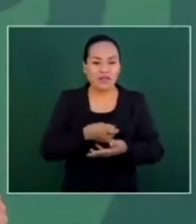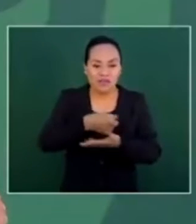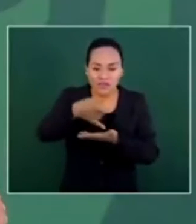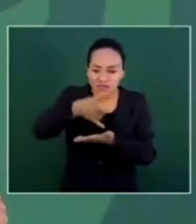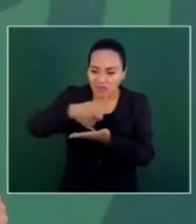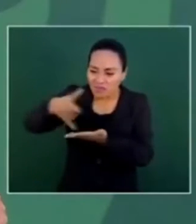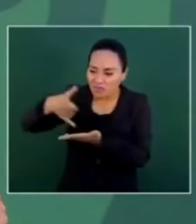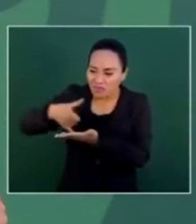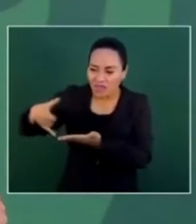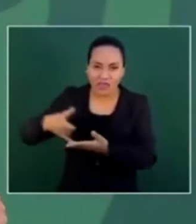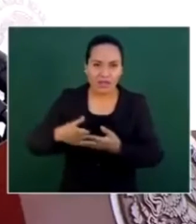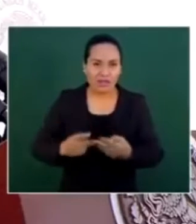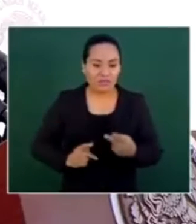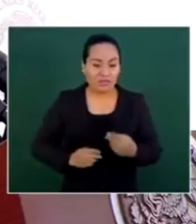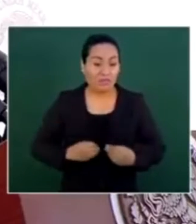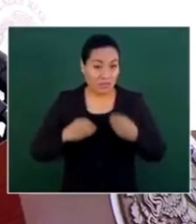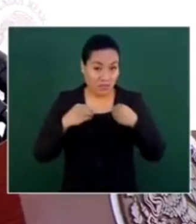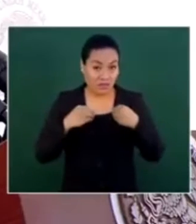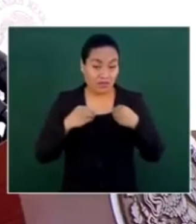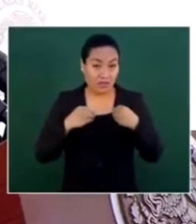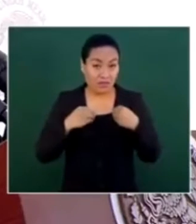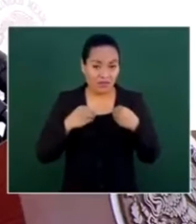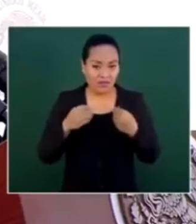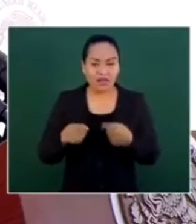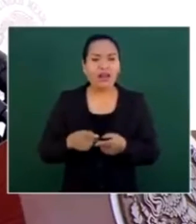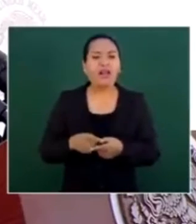ese programa salió de aquí,